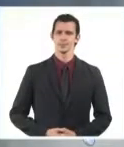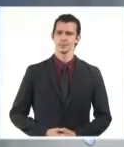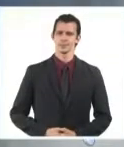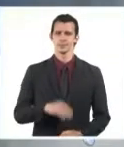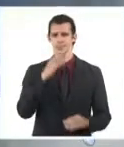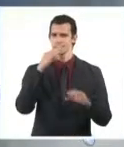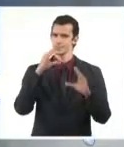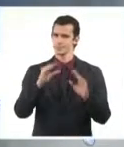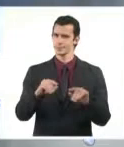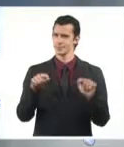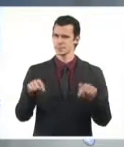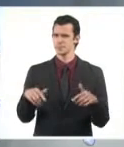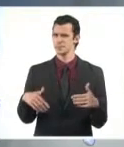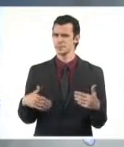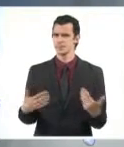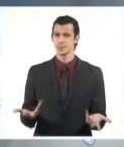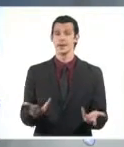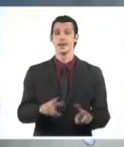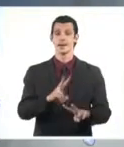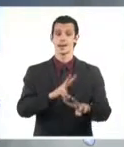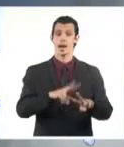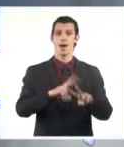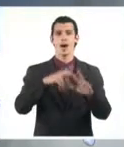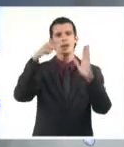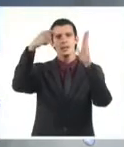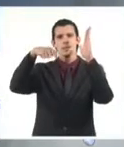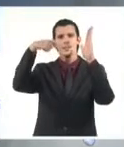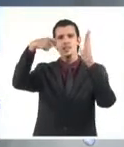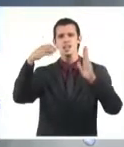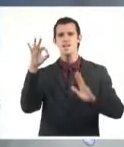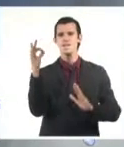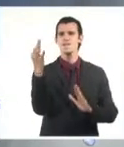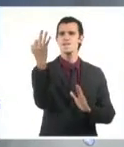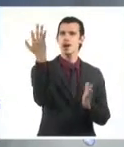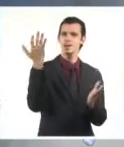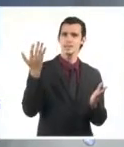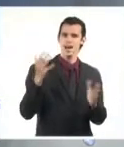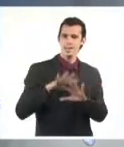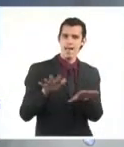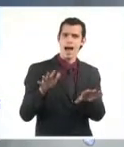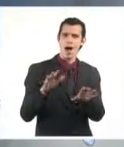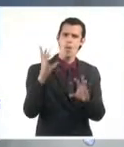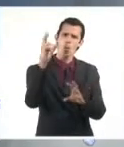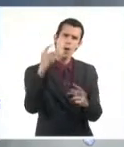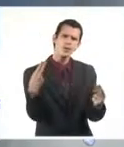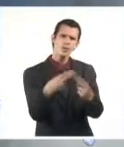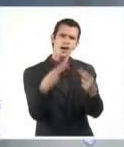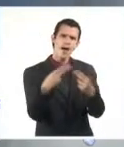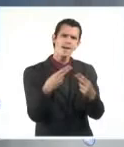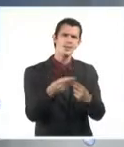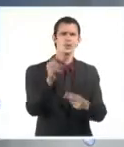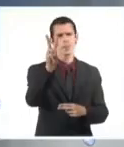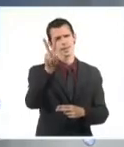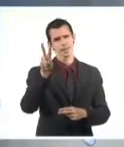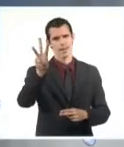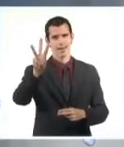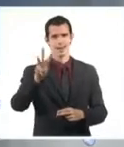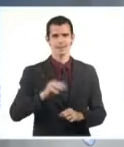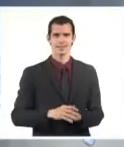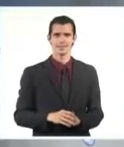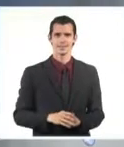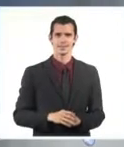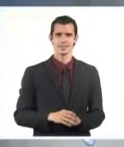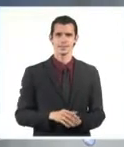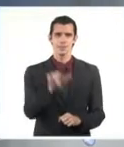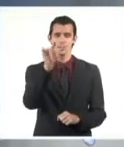Buenas noches. Hoy comenzó en La Habana el Festival de Cine Francés en su edición 23. Luego de dos años, los cinéfilos volverán a disfrutar de la